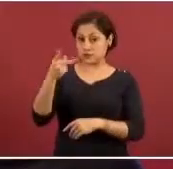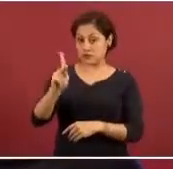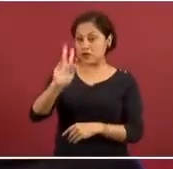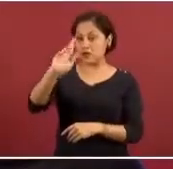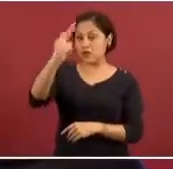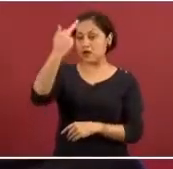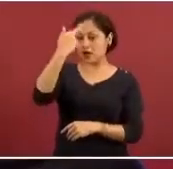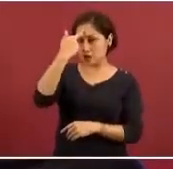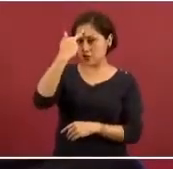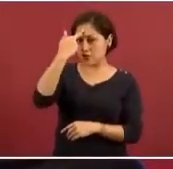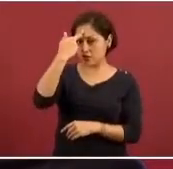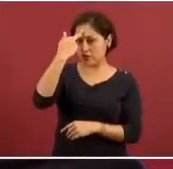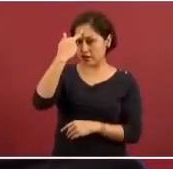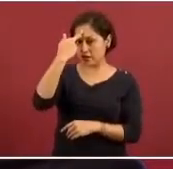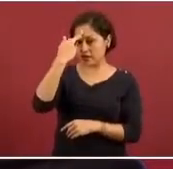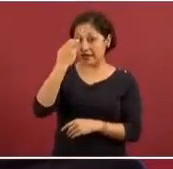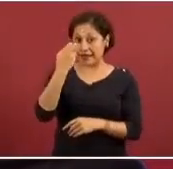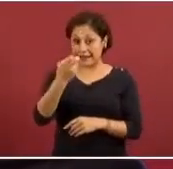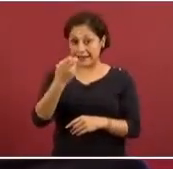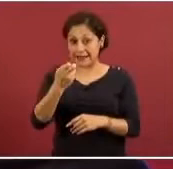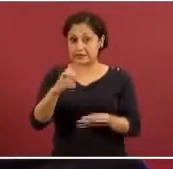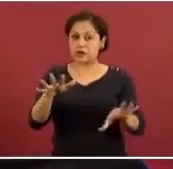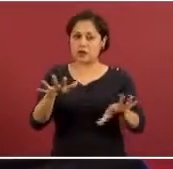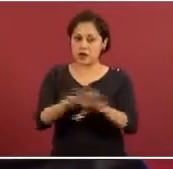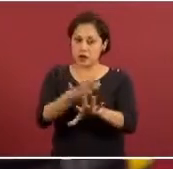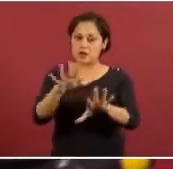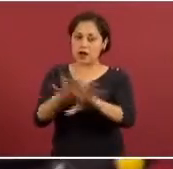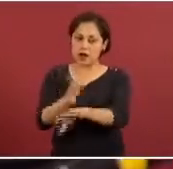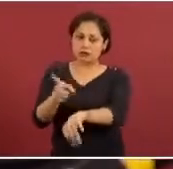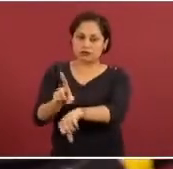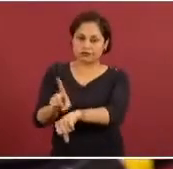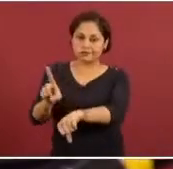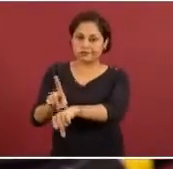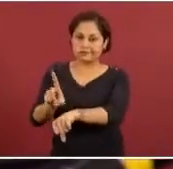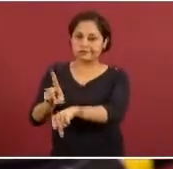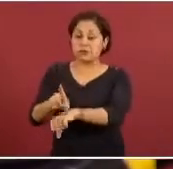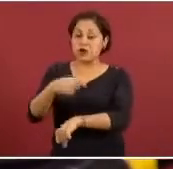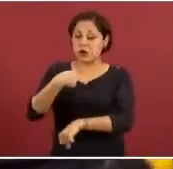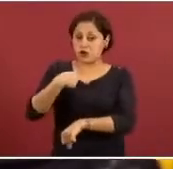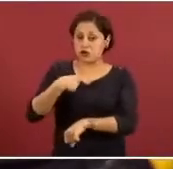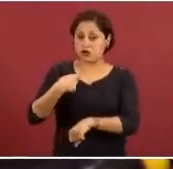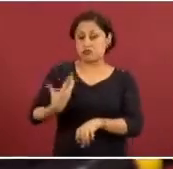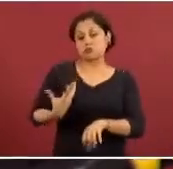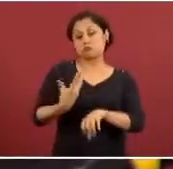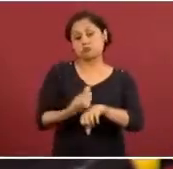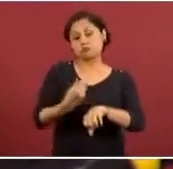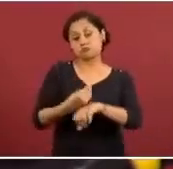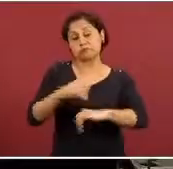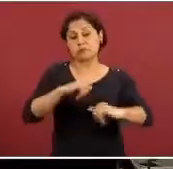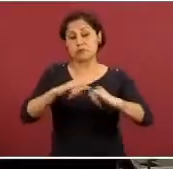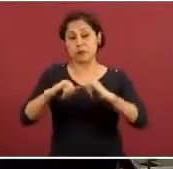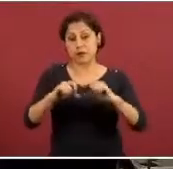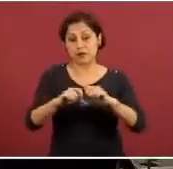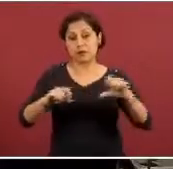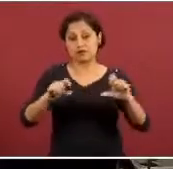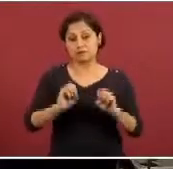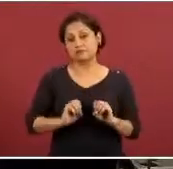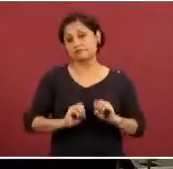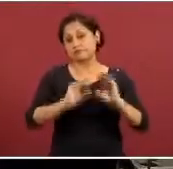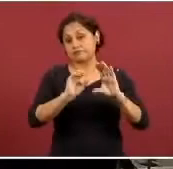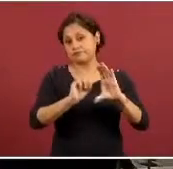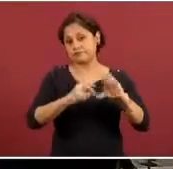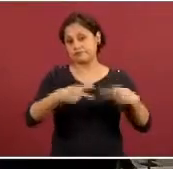cambiantes, vamos a ir actualizando nuestro mapa y nuevamente pues tengo yo esta perspectiva y los invito a estarlos